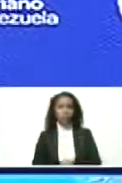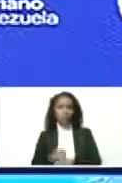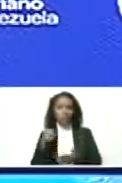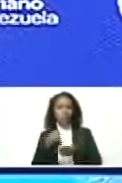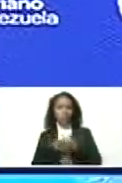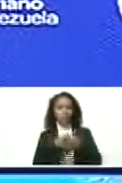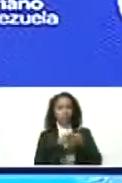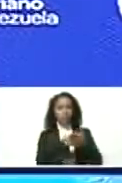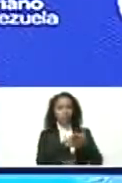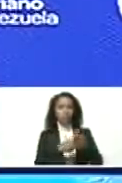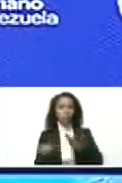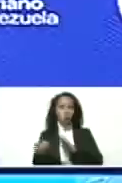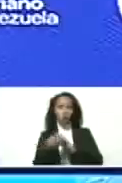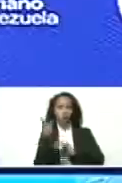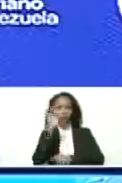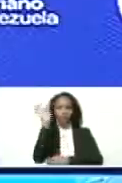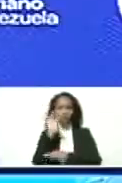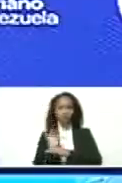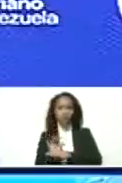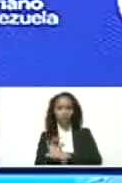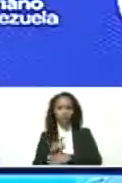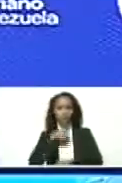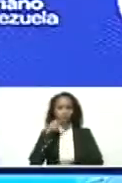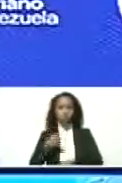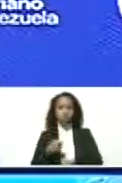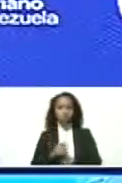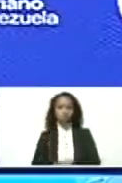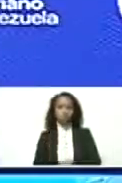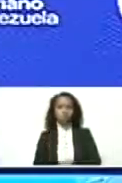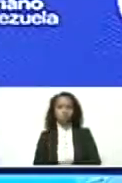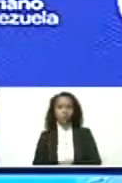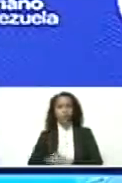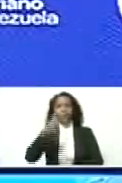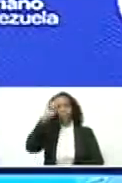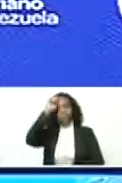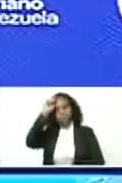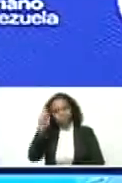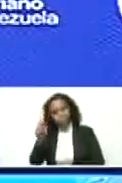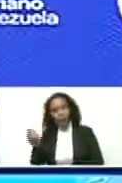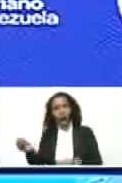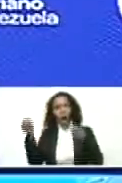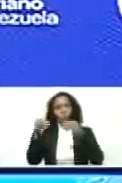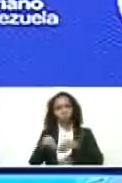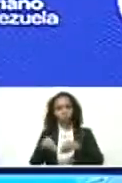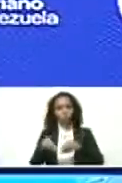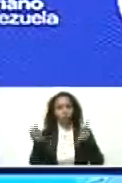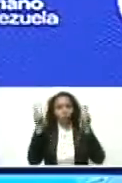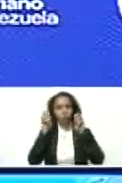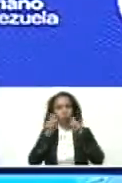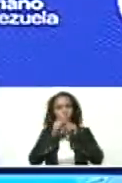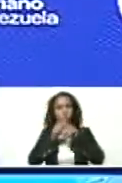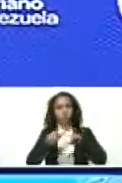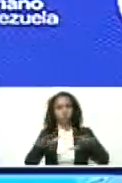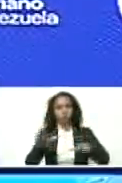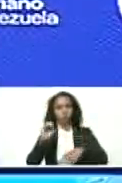amenazas contra la Federación de Rusia y respeten los acuerdos para la no expansión de la